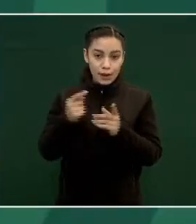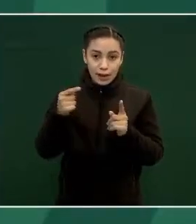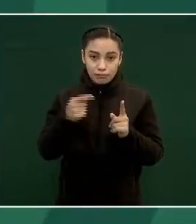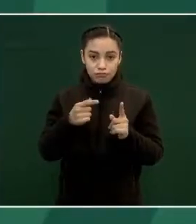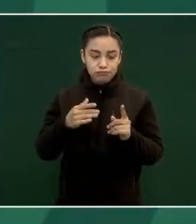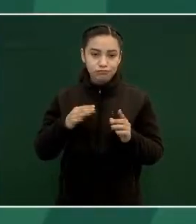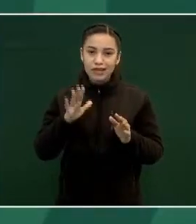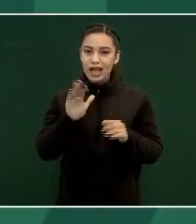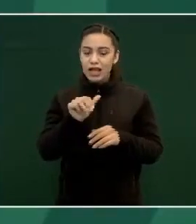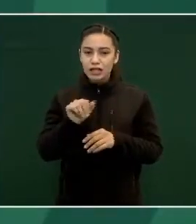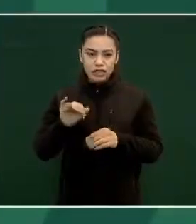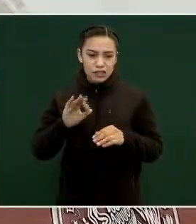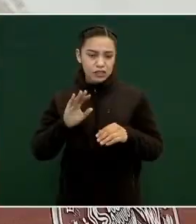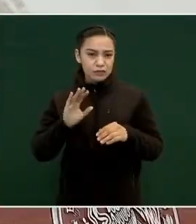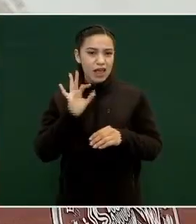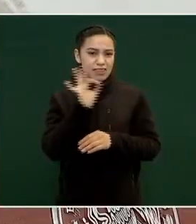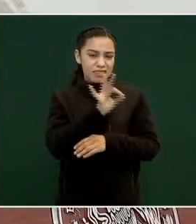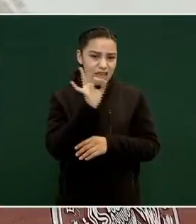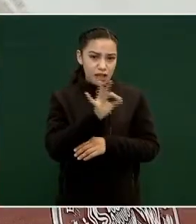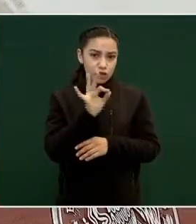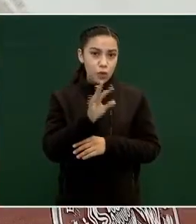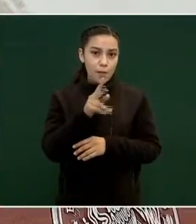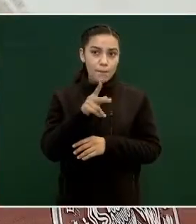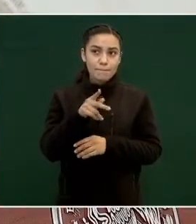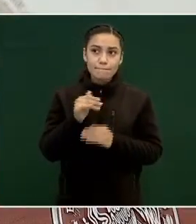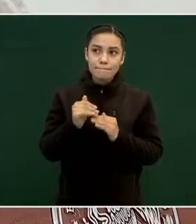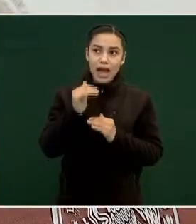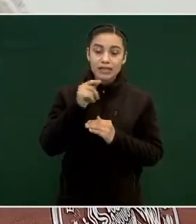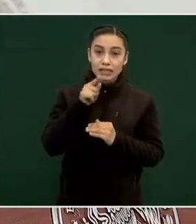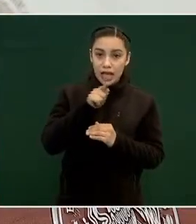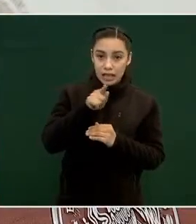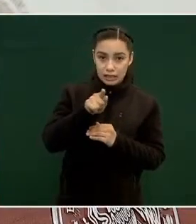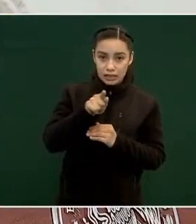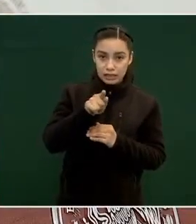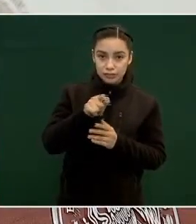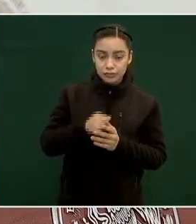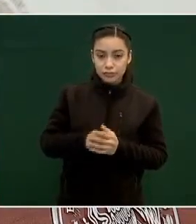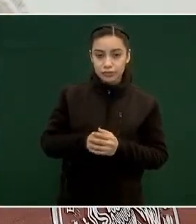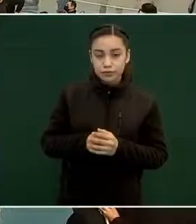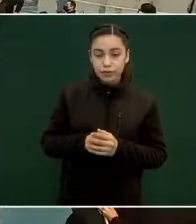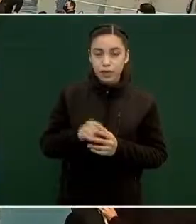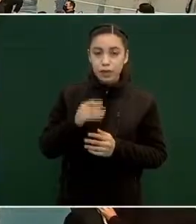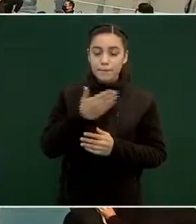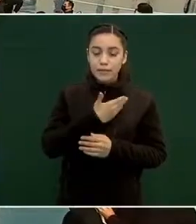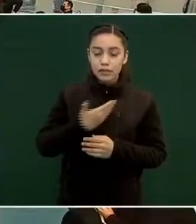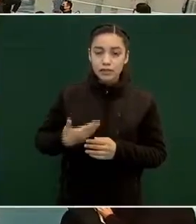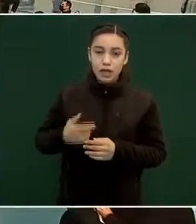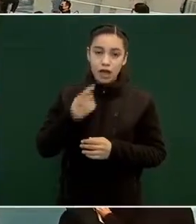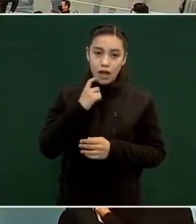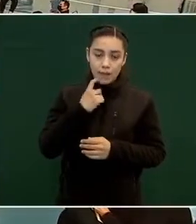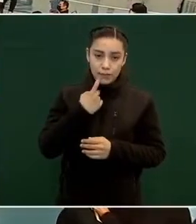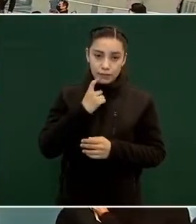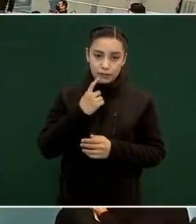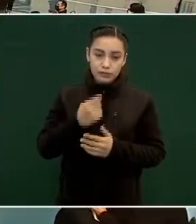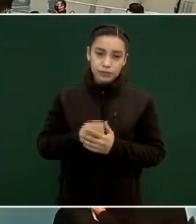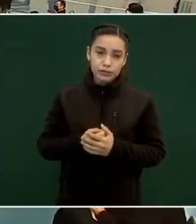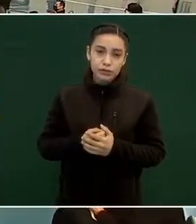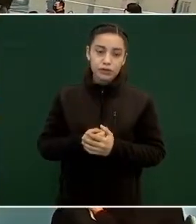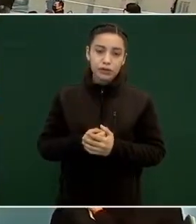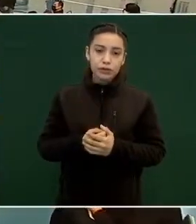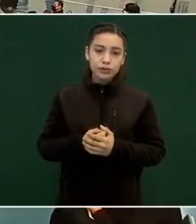Entonces, Ahora,